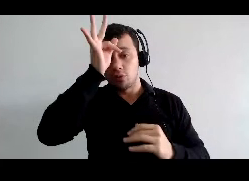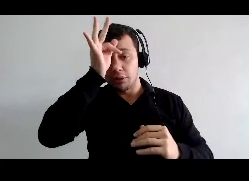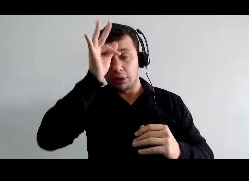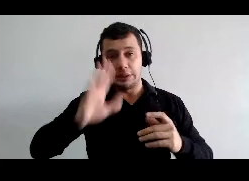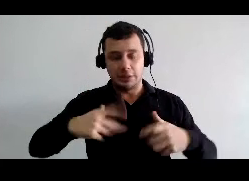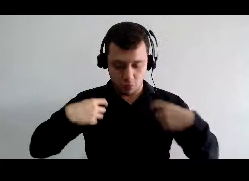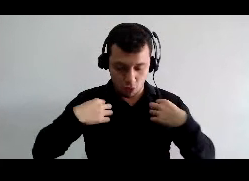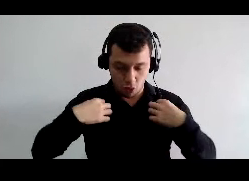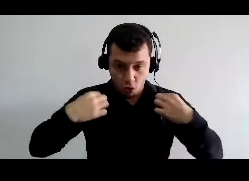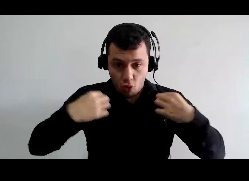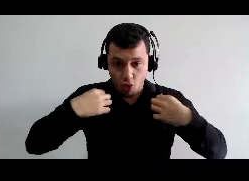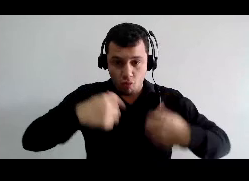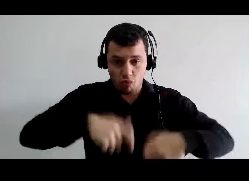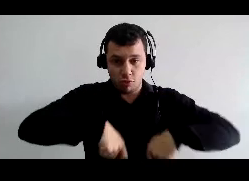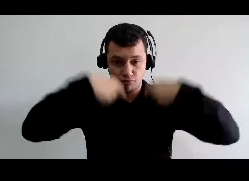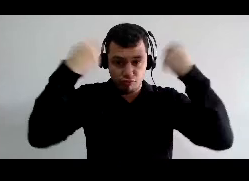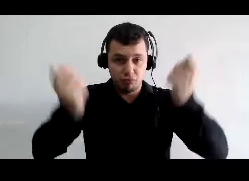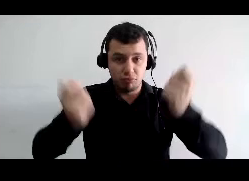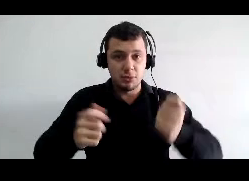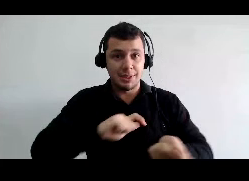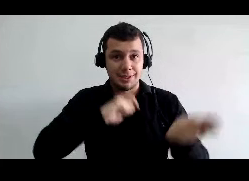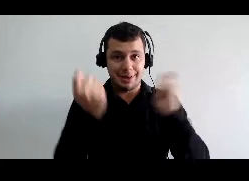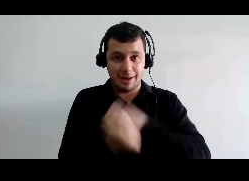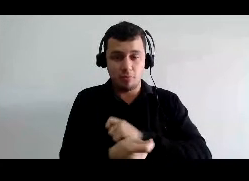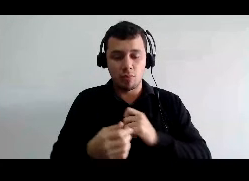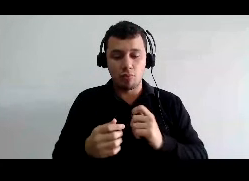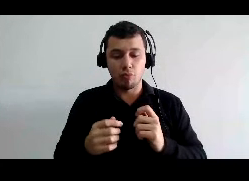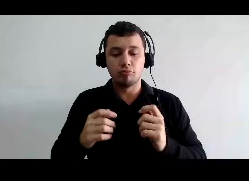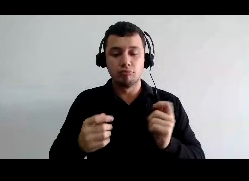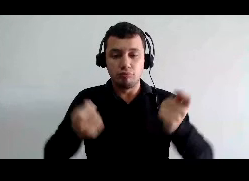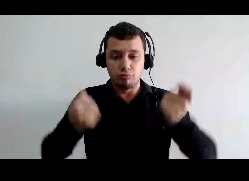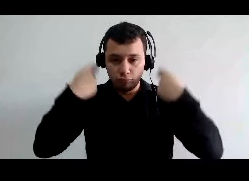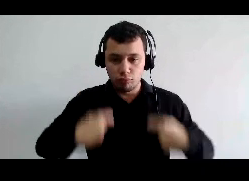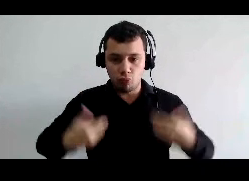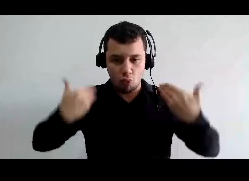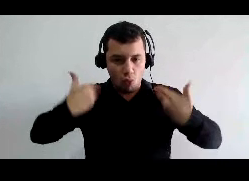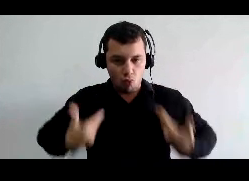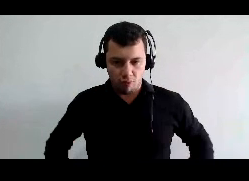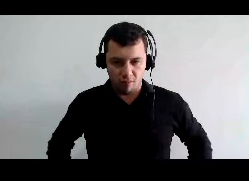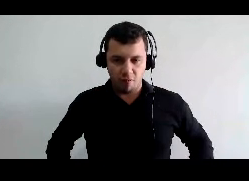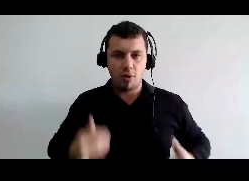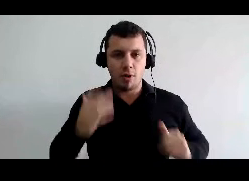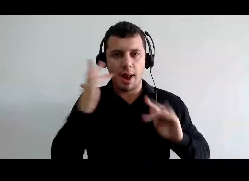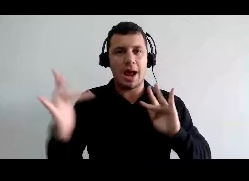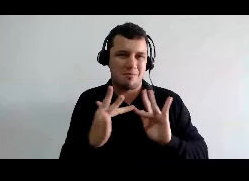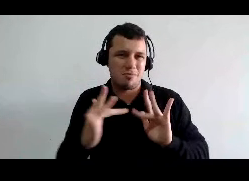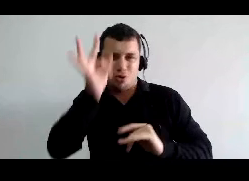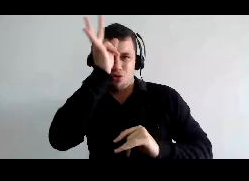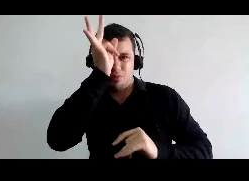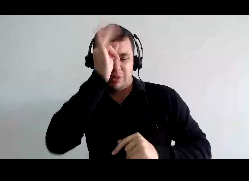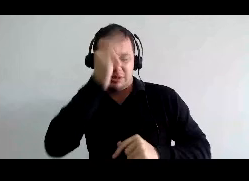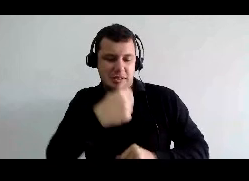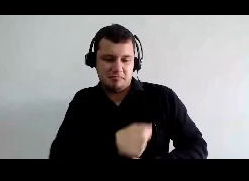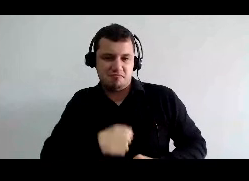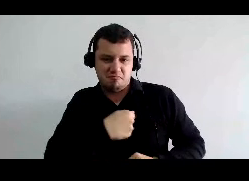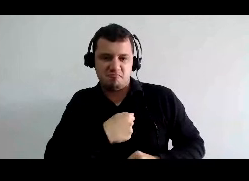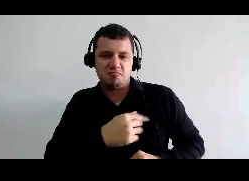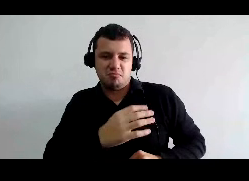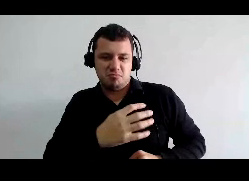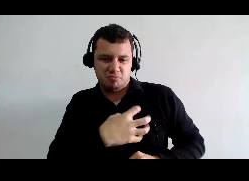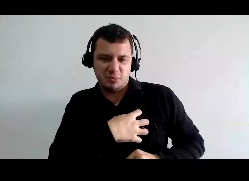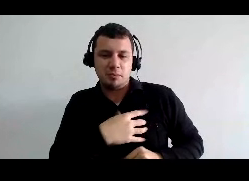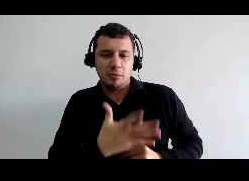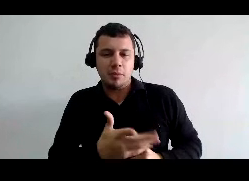uniforme dentro de la institución y encima de ese uniforme de la institución me coloqué mi bata y los otros